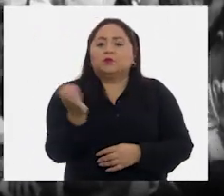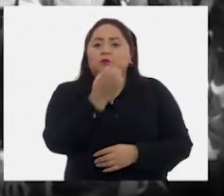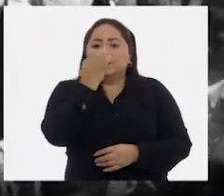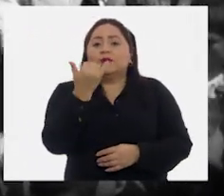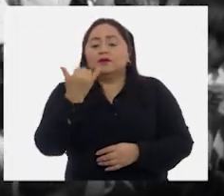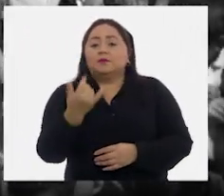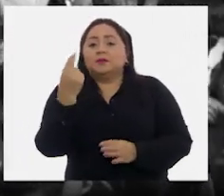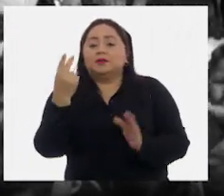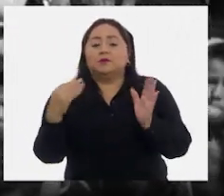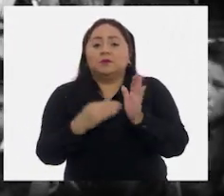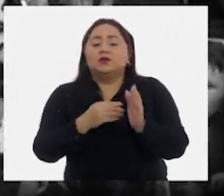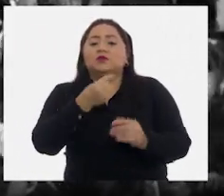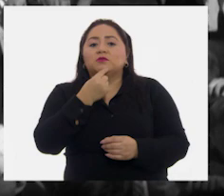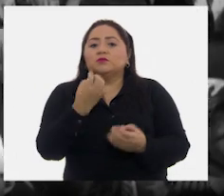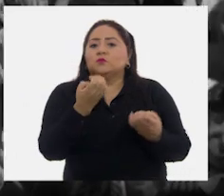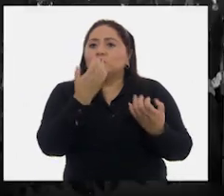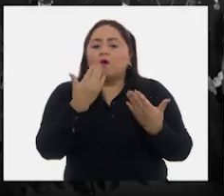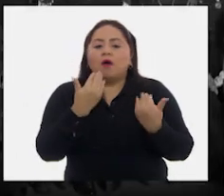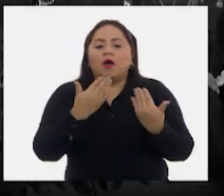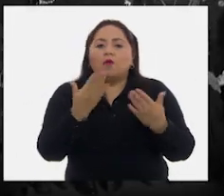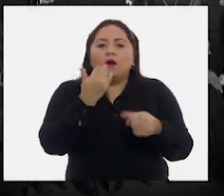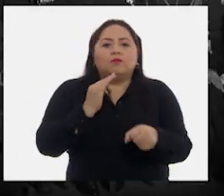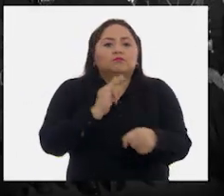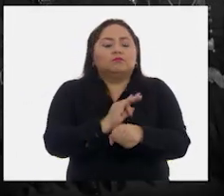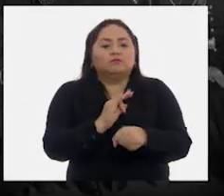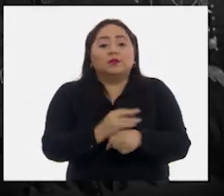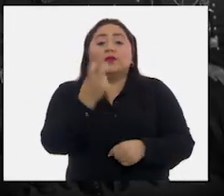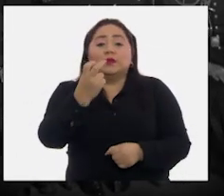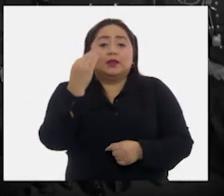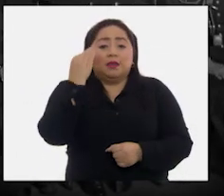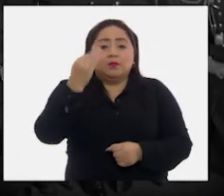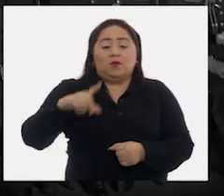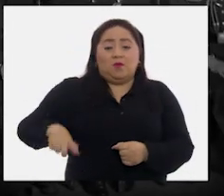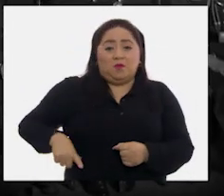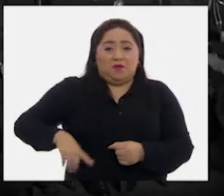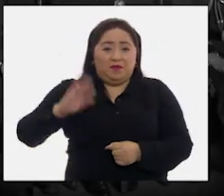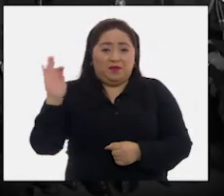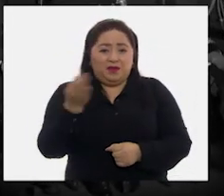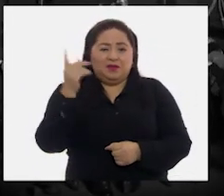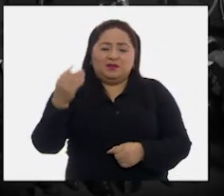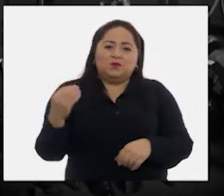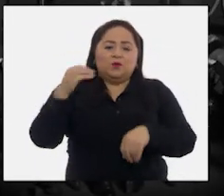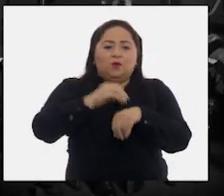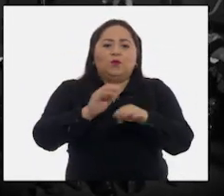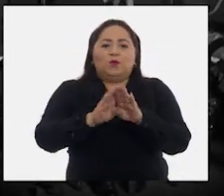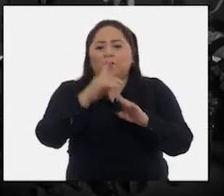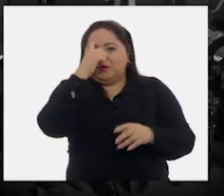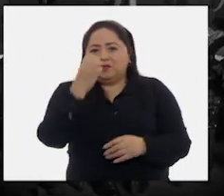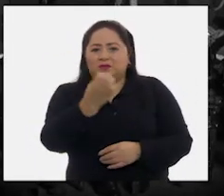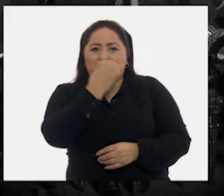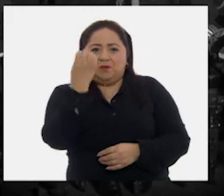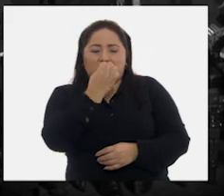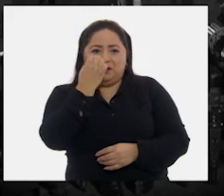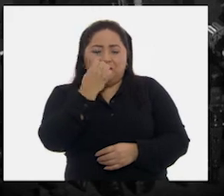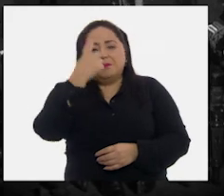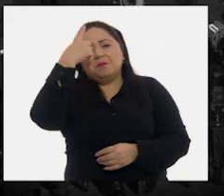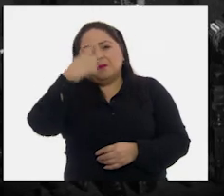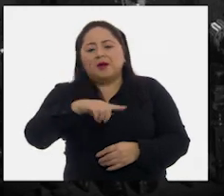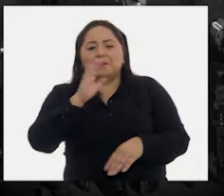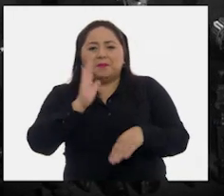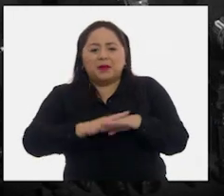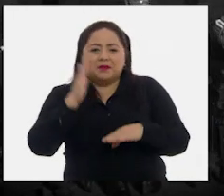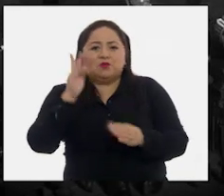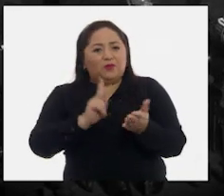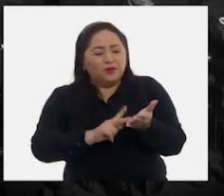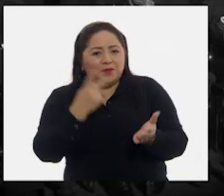y 25,000 niños quedaron sin instrucción. Fue entonces cuando el gobierno federal creó el Departamento de Educación Pública para asumir de